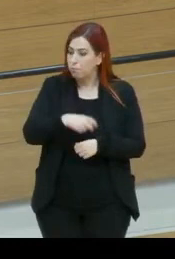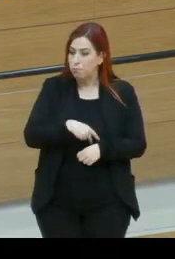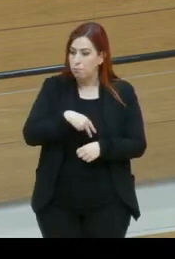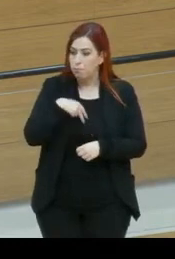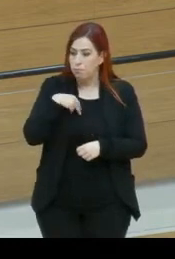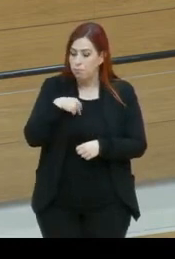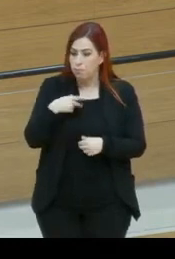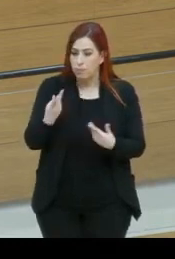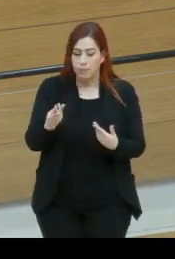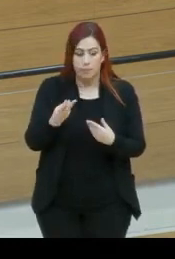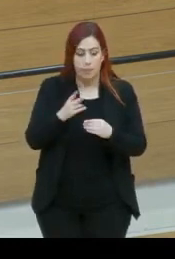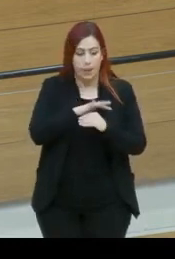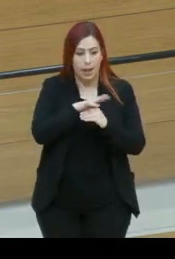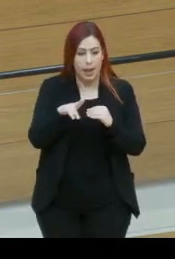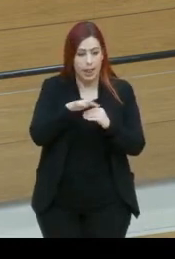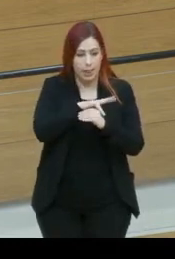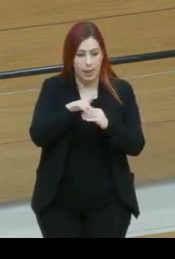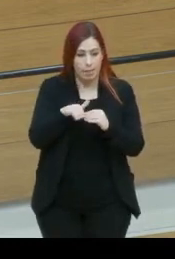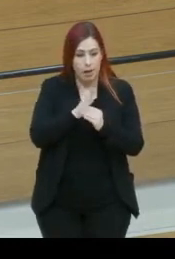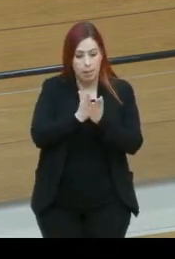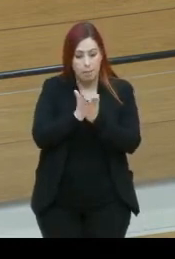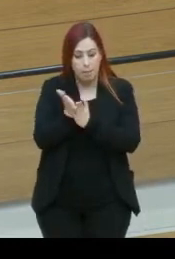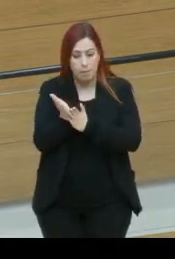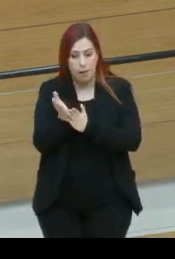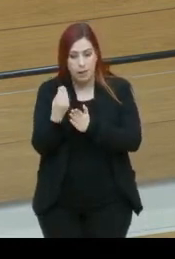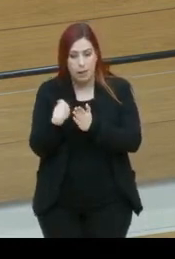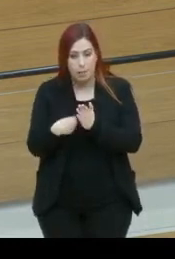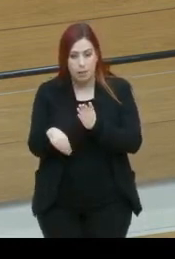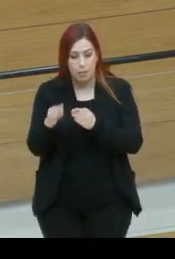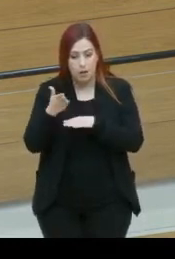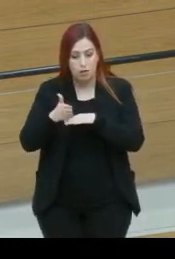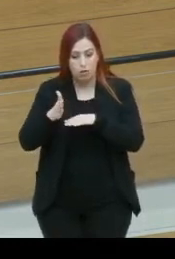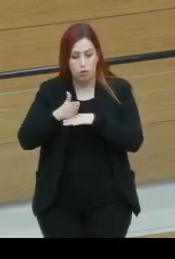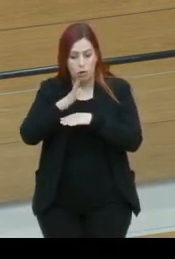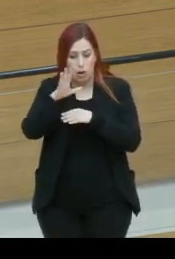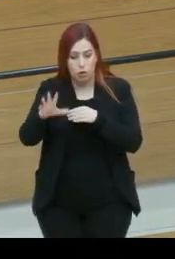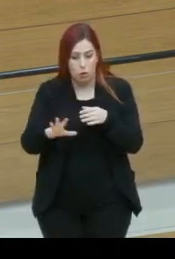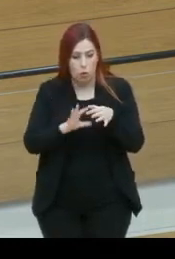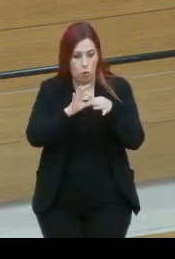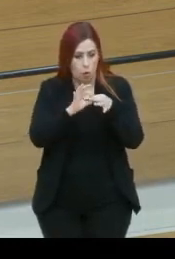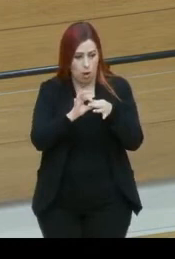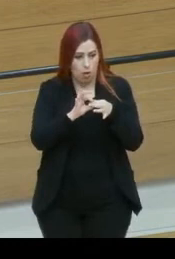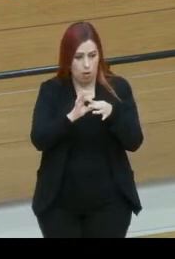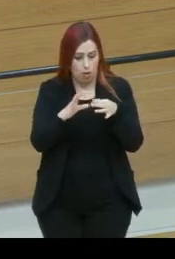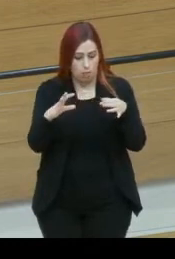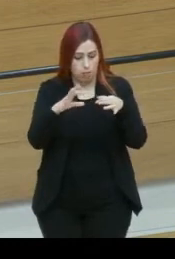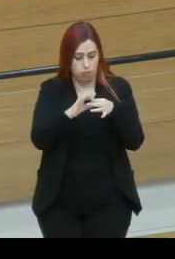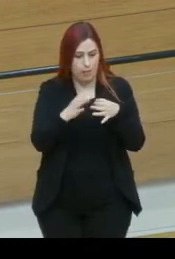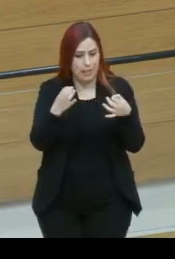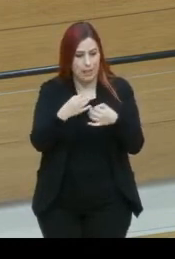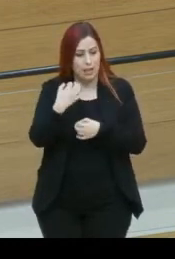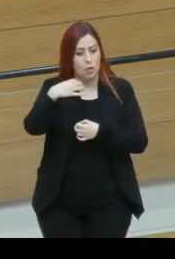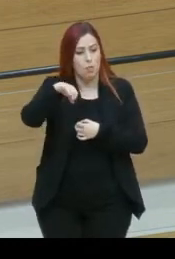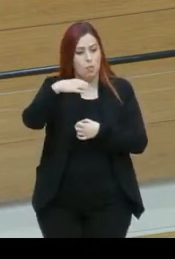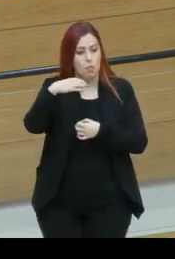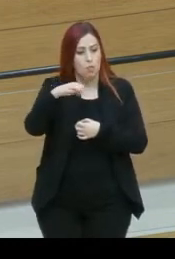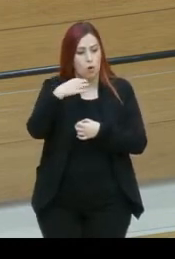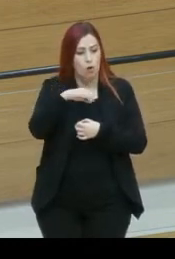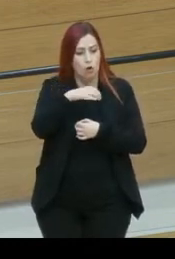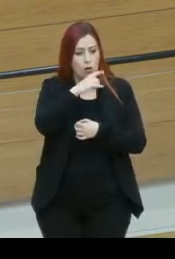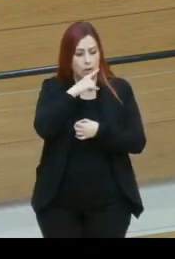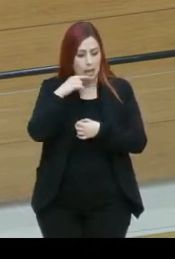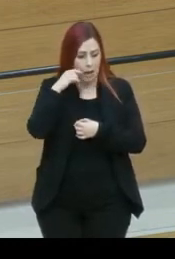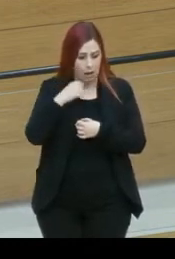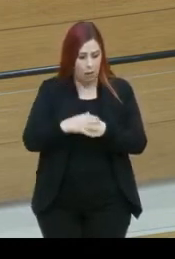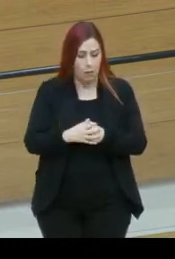Generalmente estas enzimas, la parte a la que del sustrato que se une a esa enzima es un monosacárido, un carbohidrato.